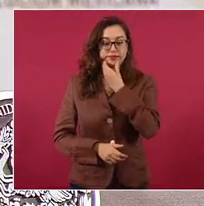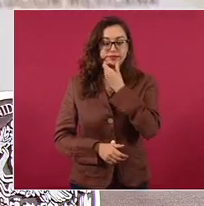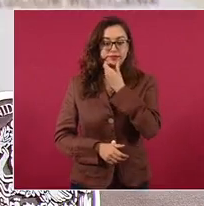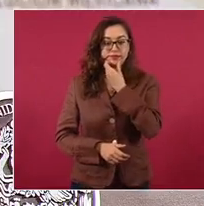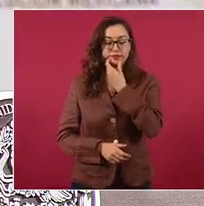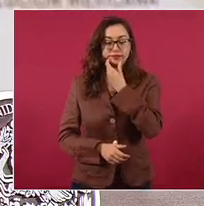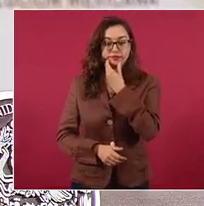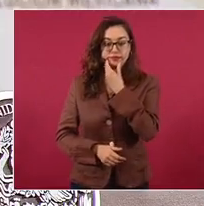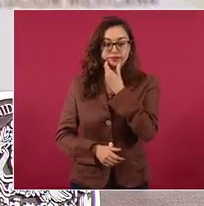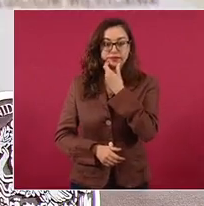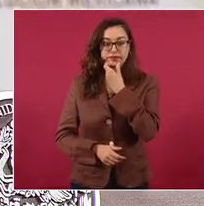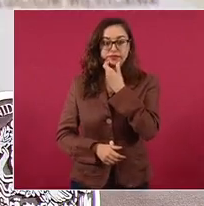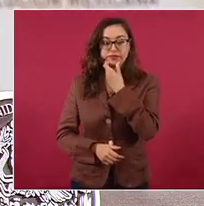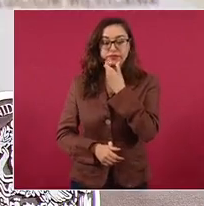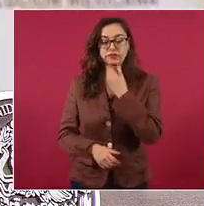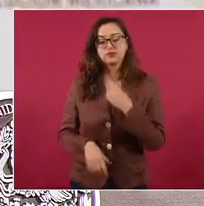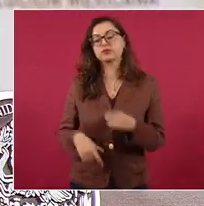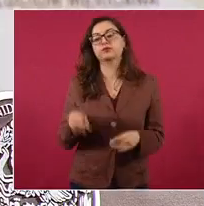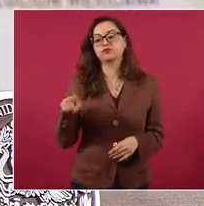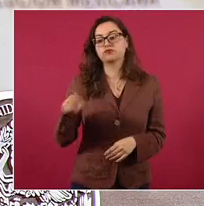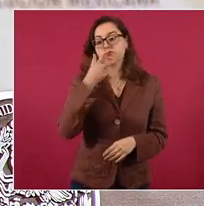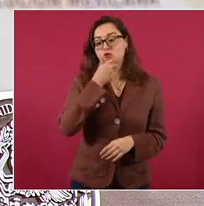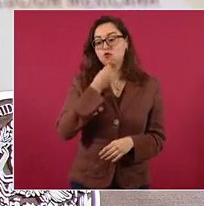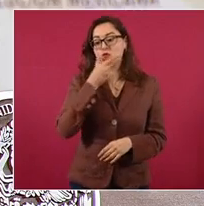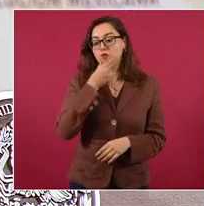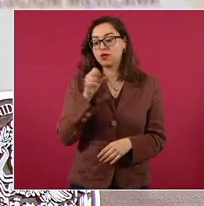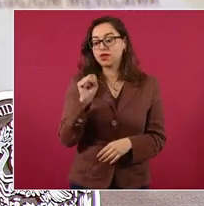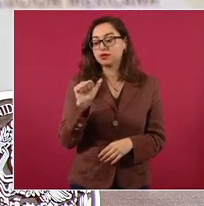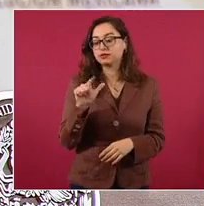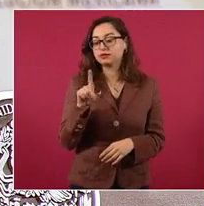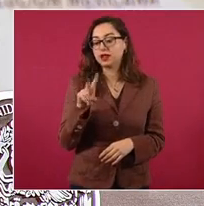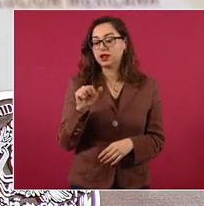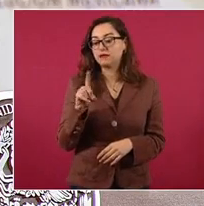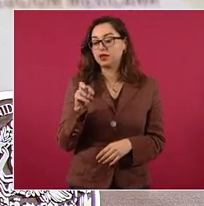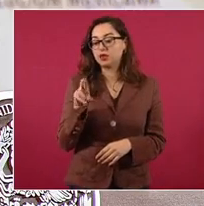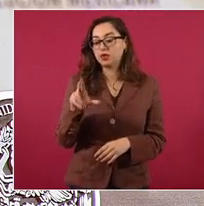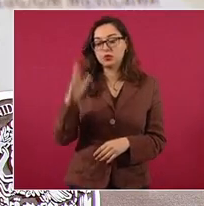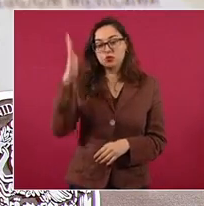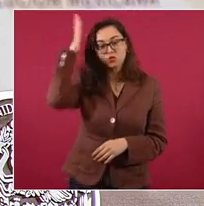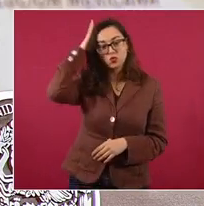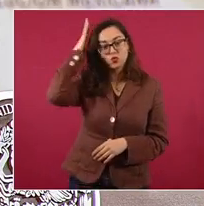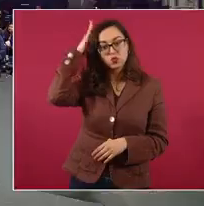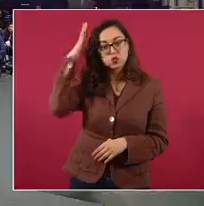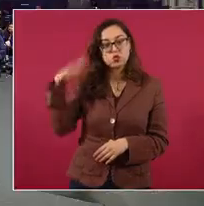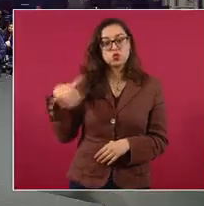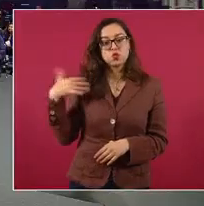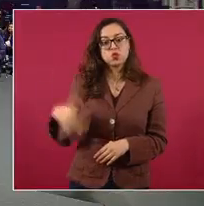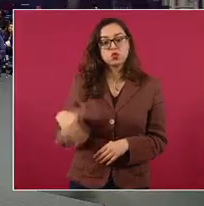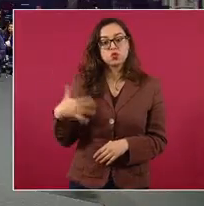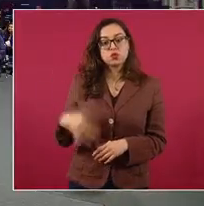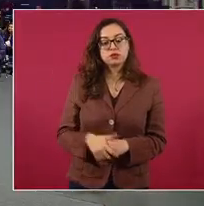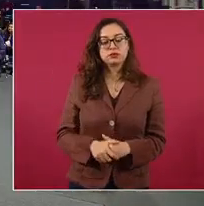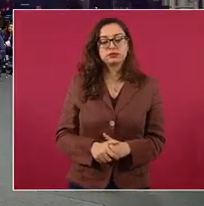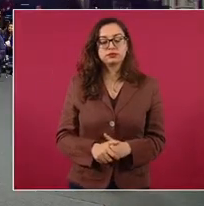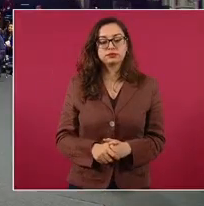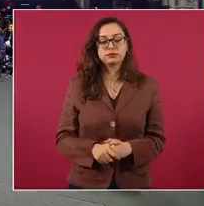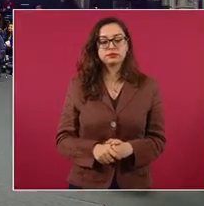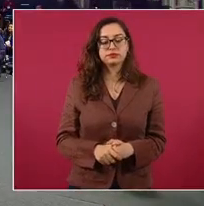Es un gran dirigente, Salvador Alvarado. ¿Eh? Culiacán.